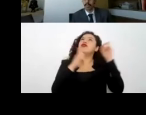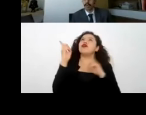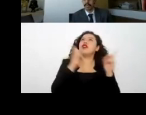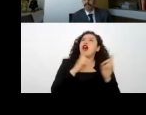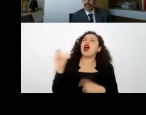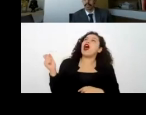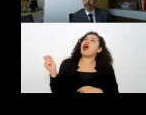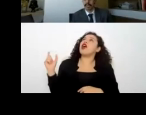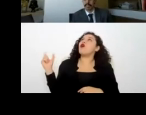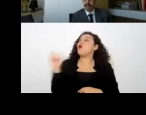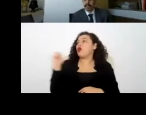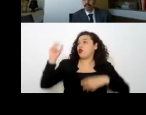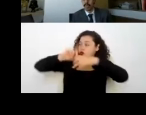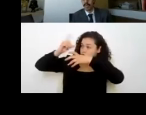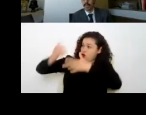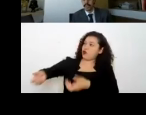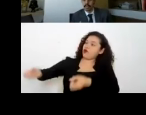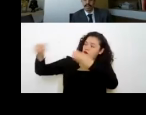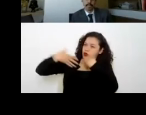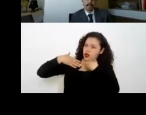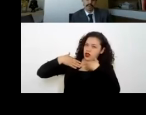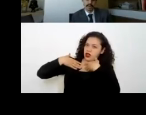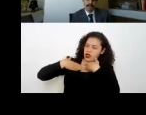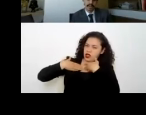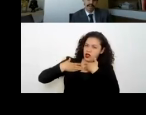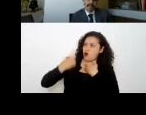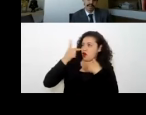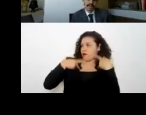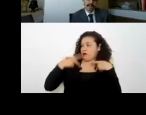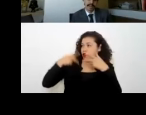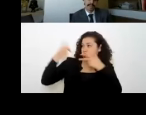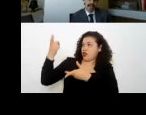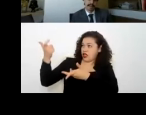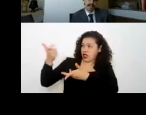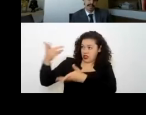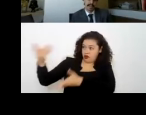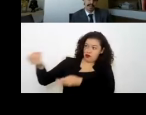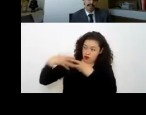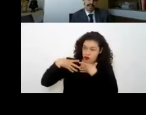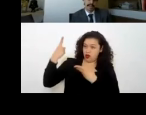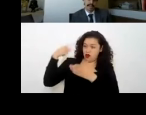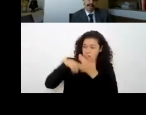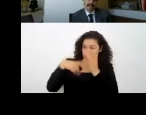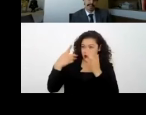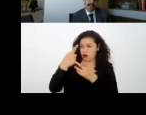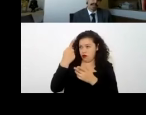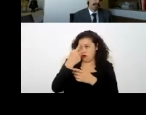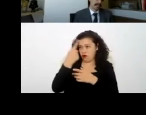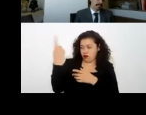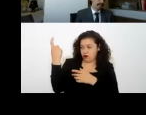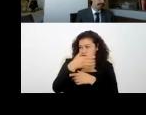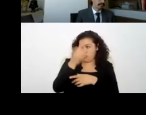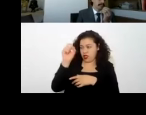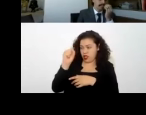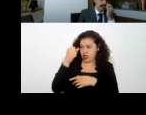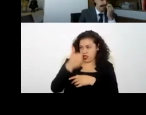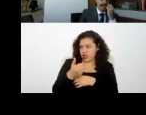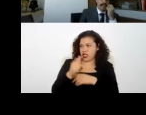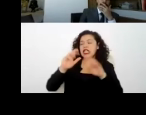reciban una donación por ese monto de una sola persona, ya deberían de estar dados de alta.